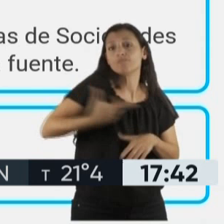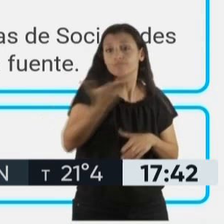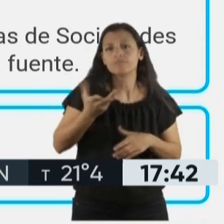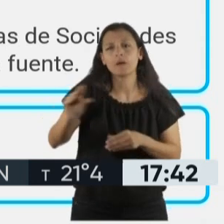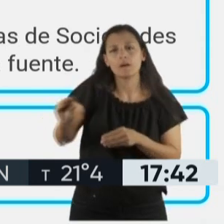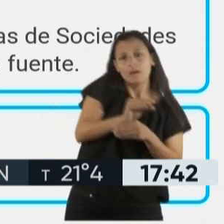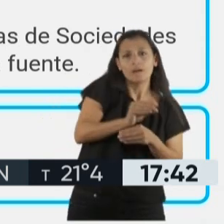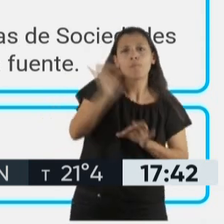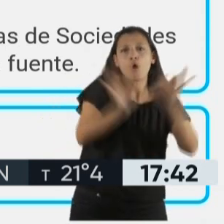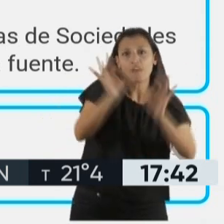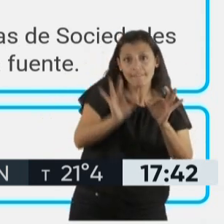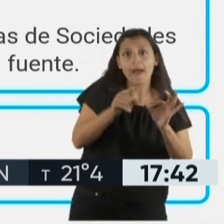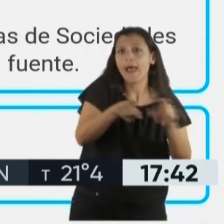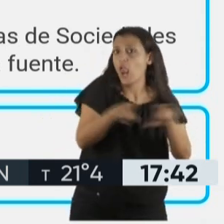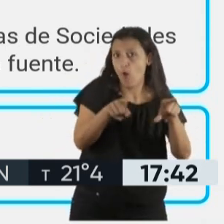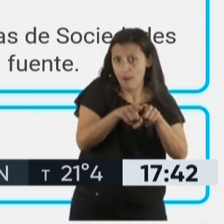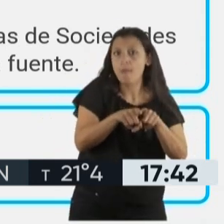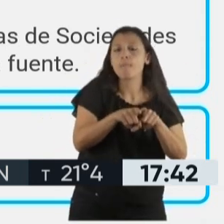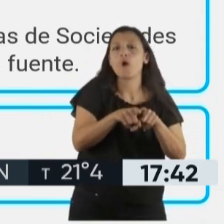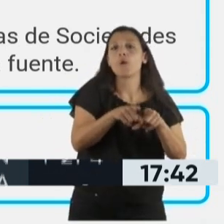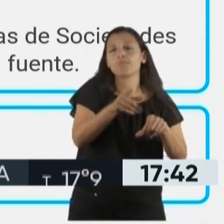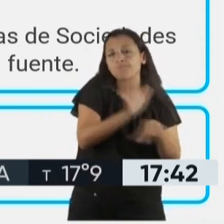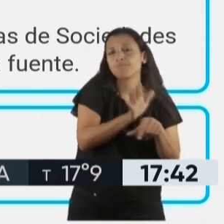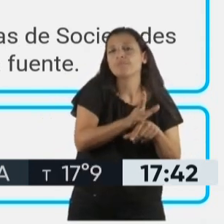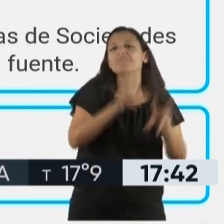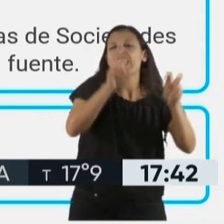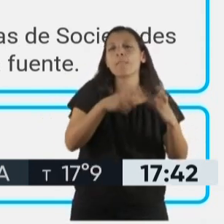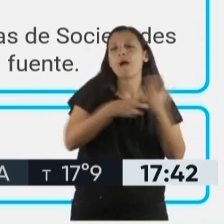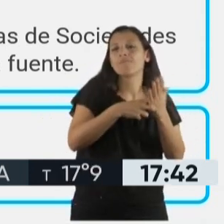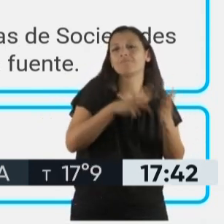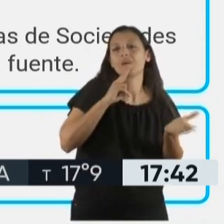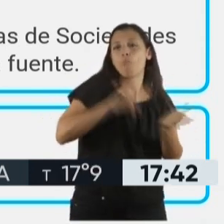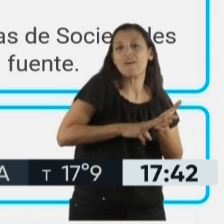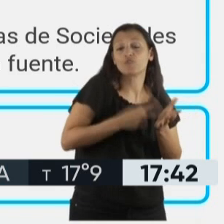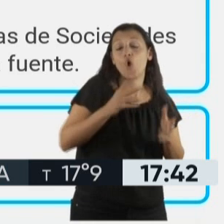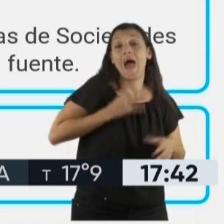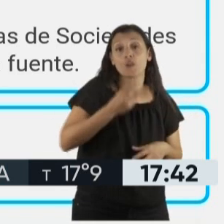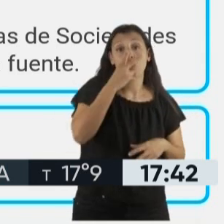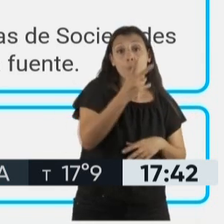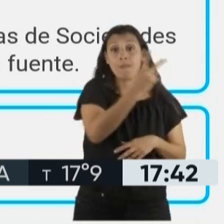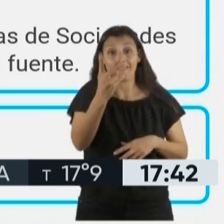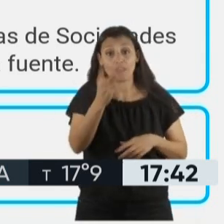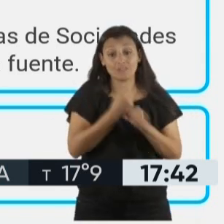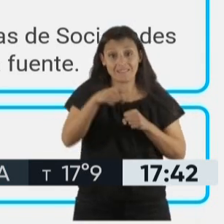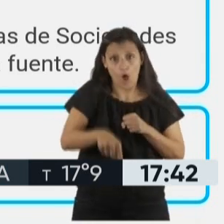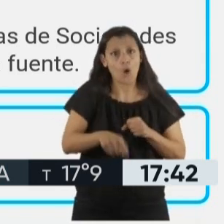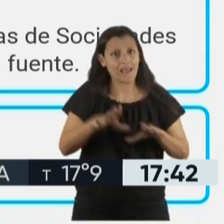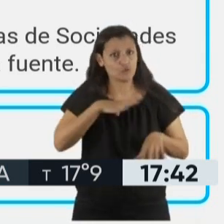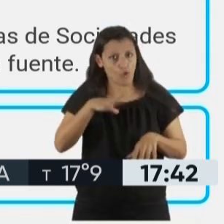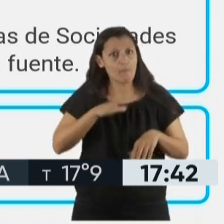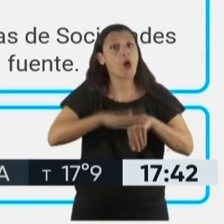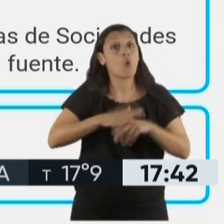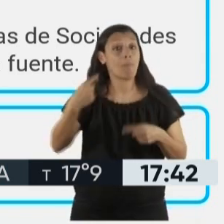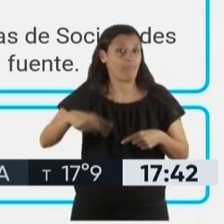capital, que aplica a un ejercicio, que es al ejercicio fiscal del año 2022, el cual está siendo afectado por la